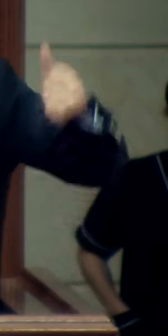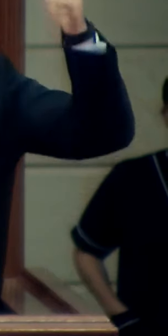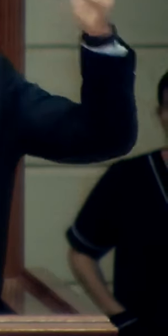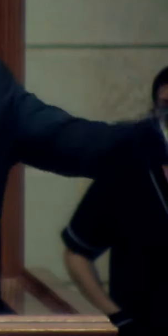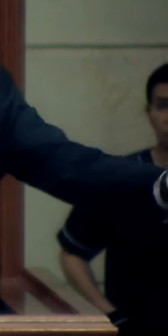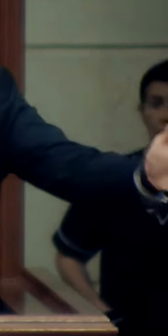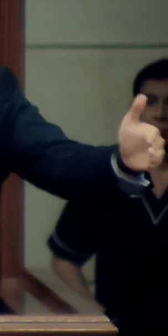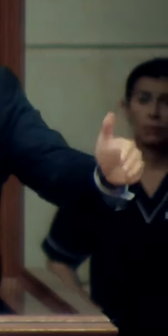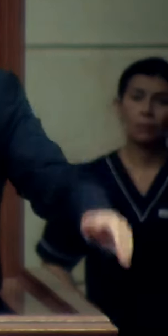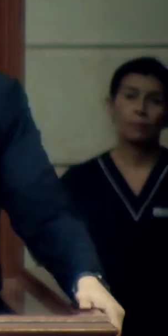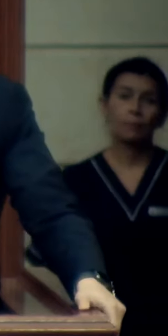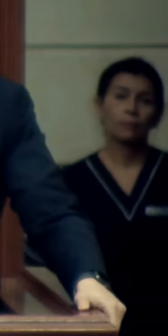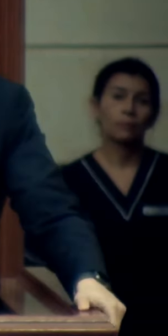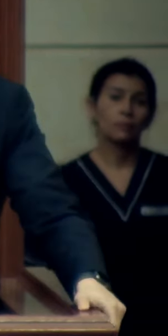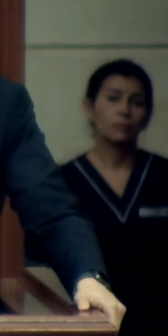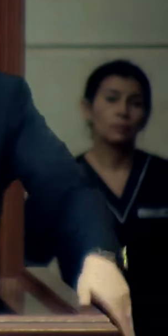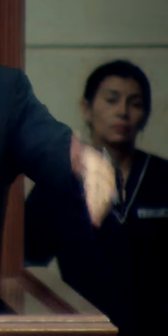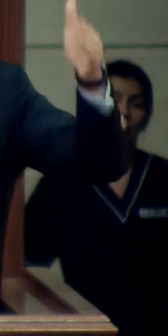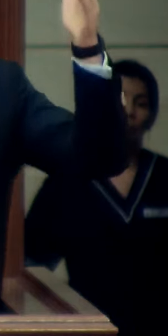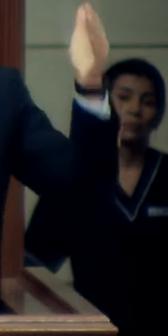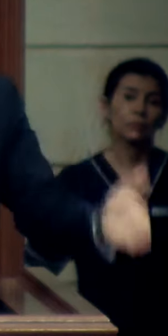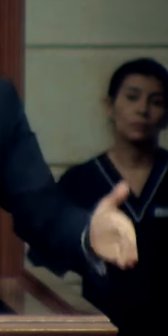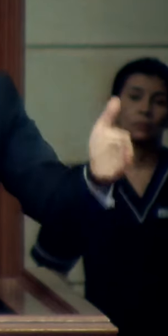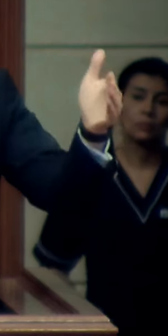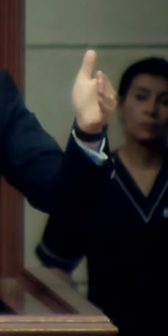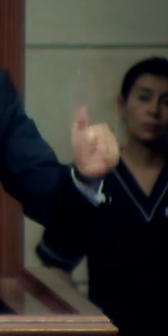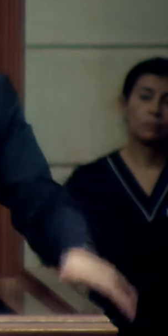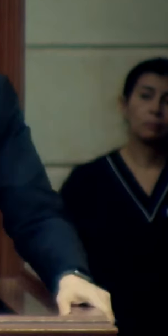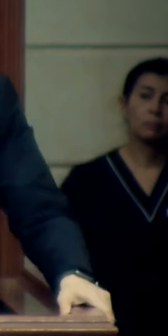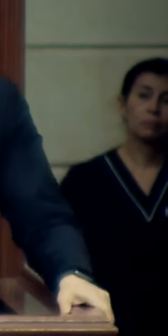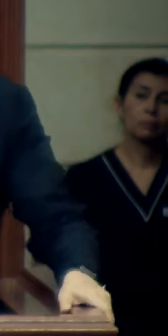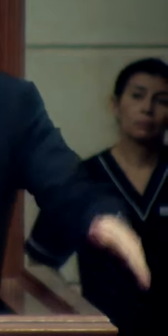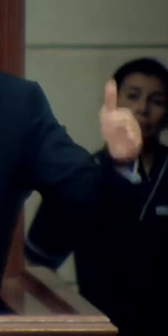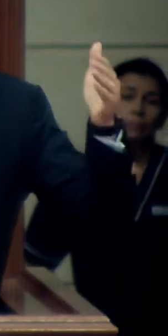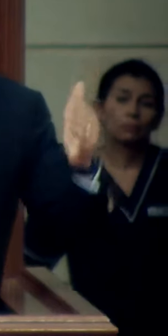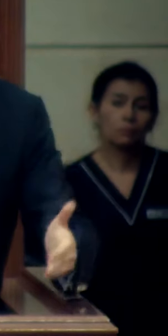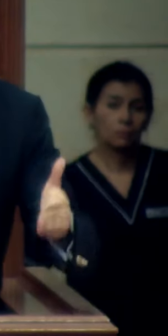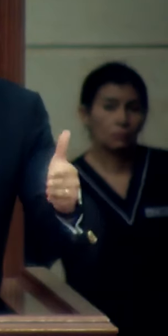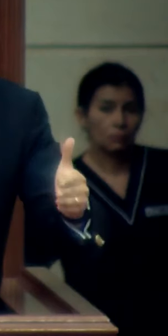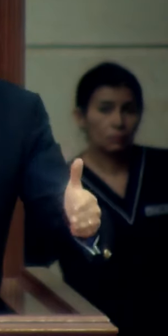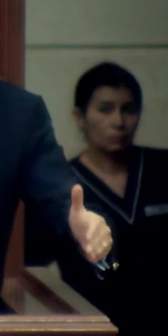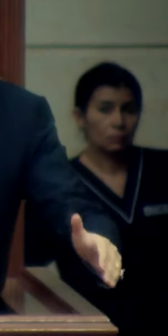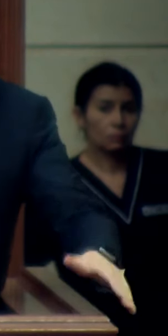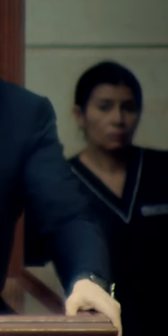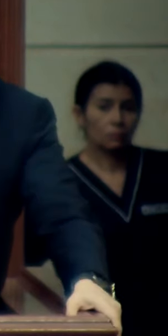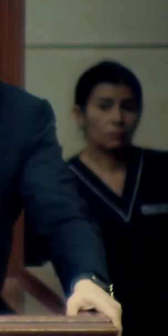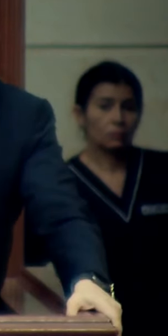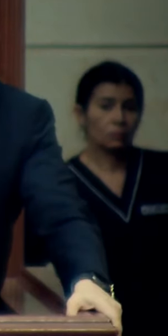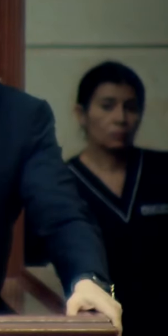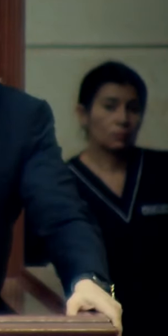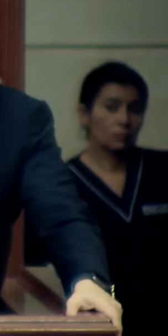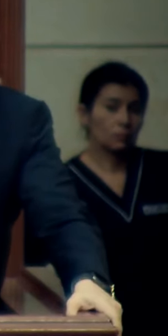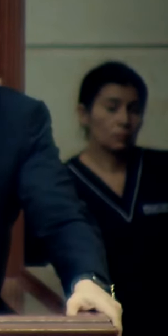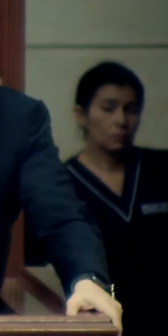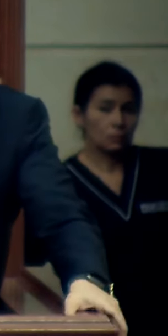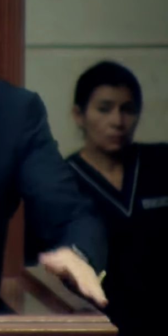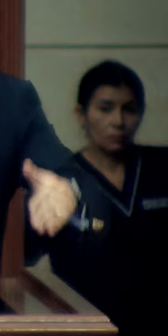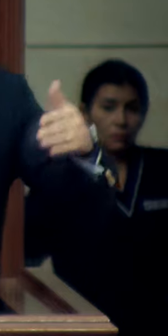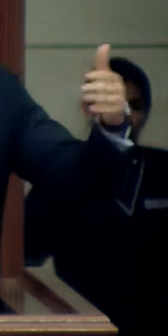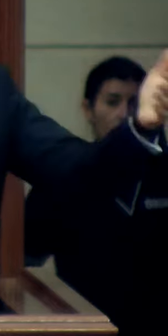o es que los habitantes de suba no se merecen que lo saquen del embotellamiento en el que viven permanentemente